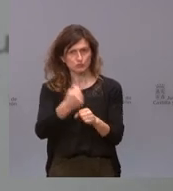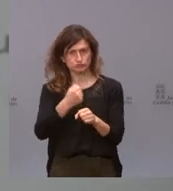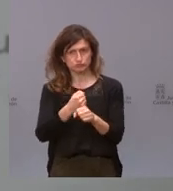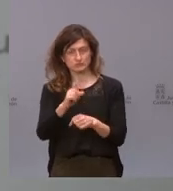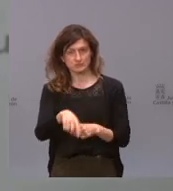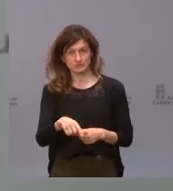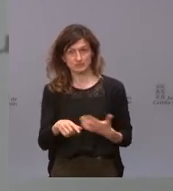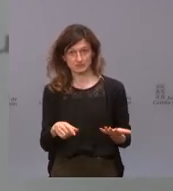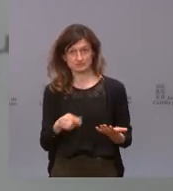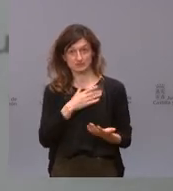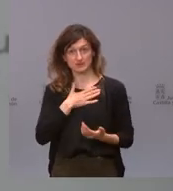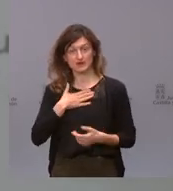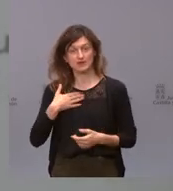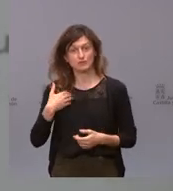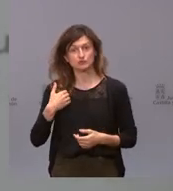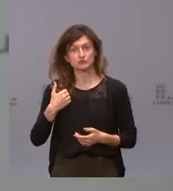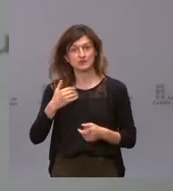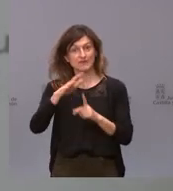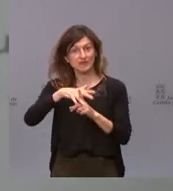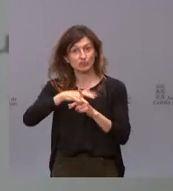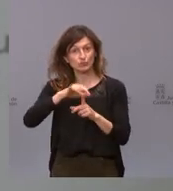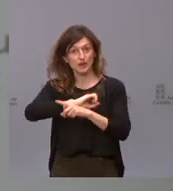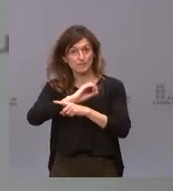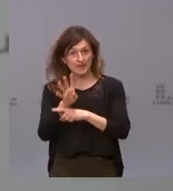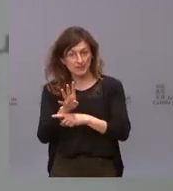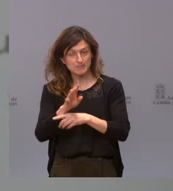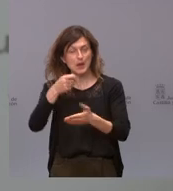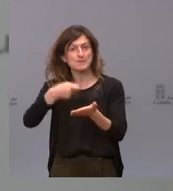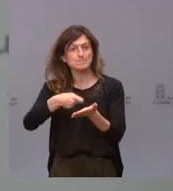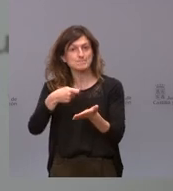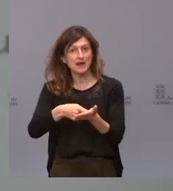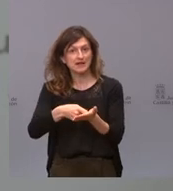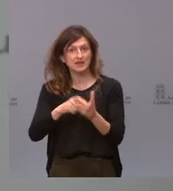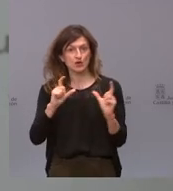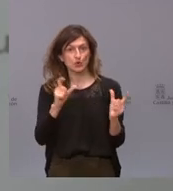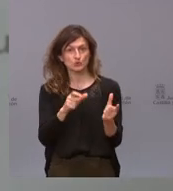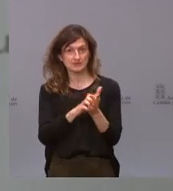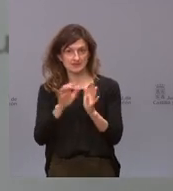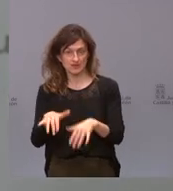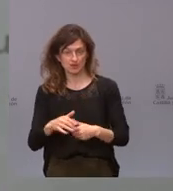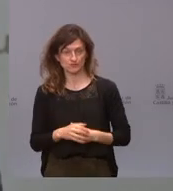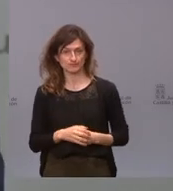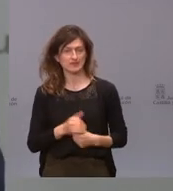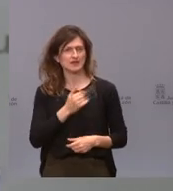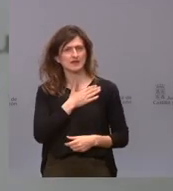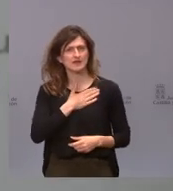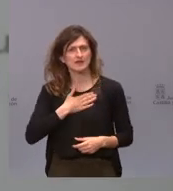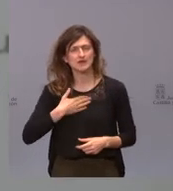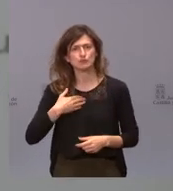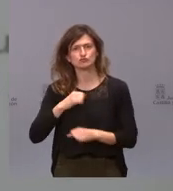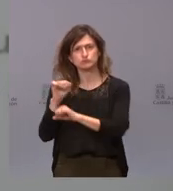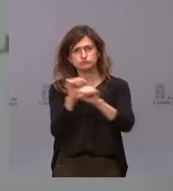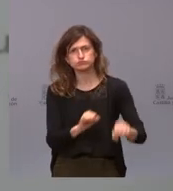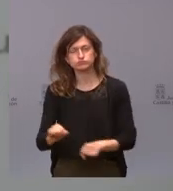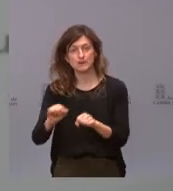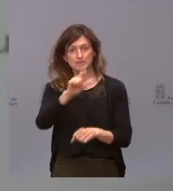para que la factura de la pandemia la pague la junta de castilla y león queremos proteger a las